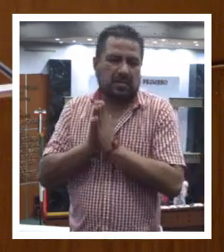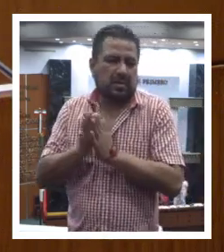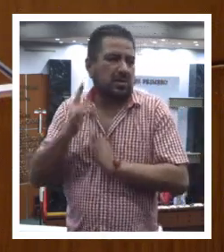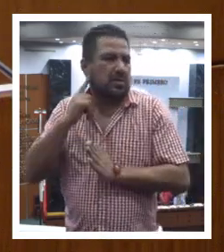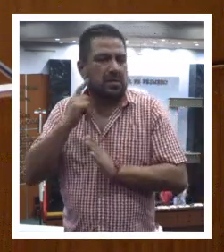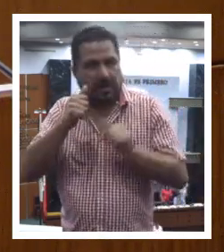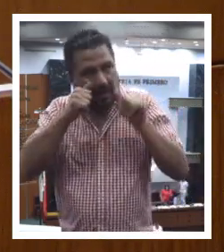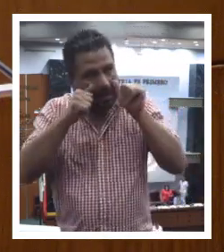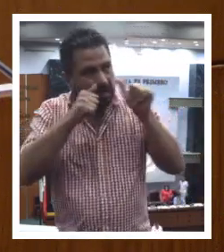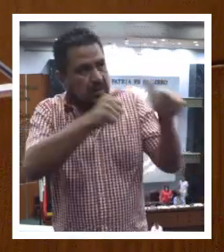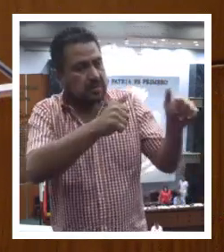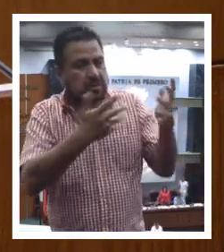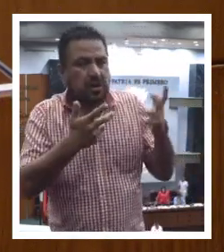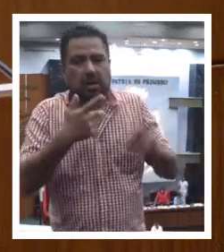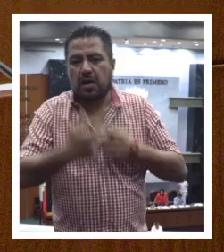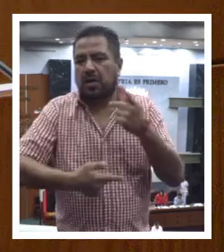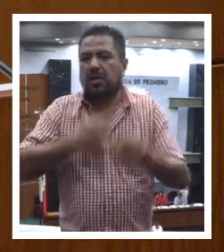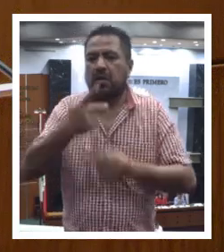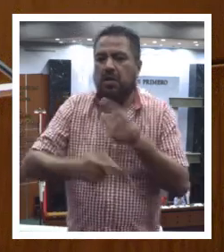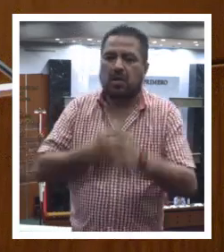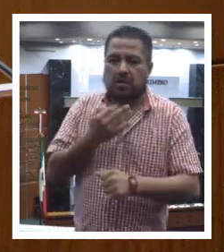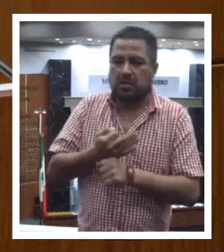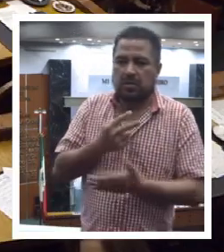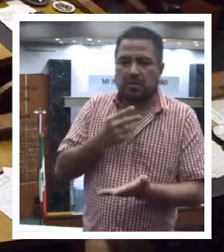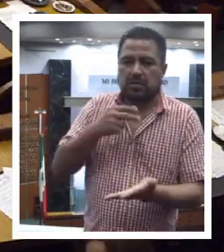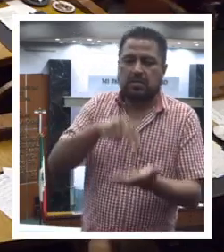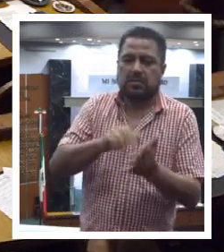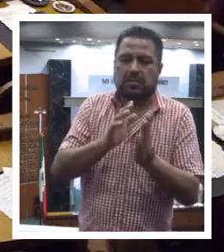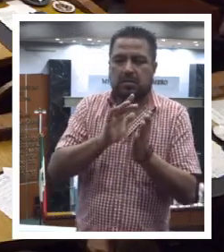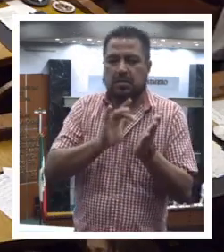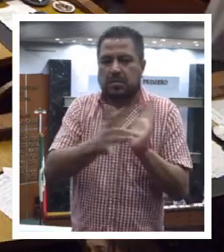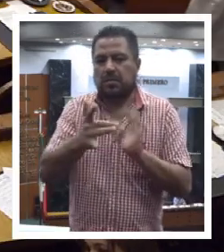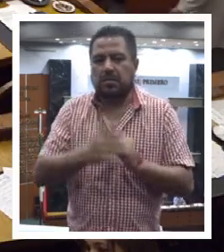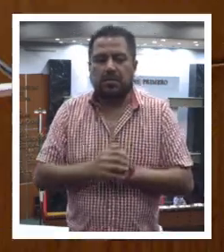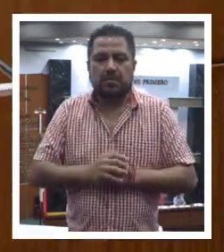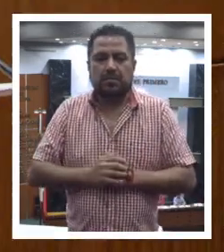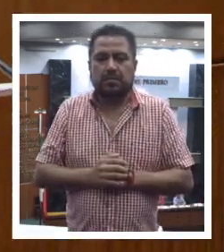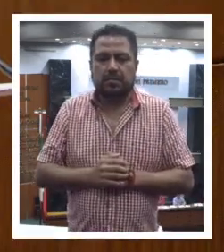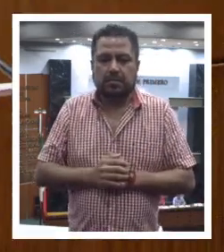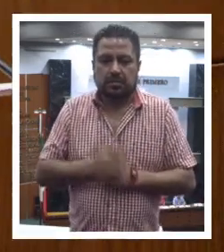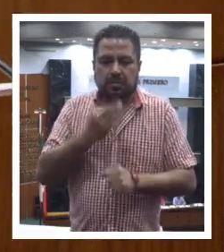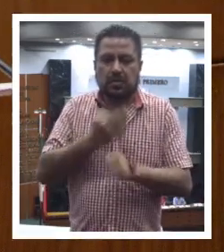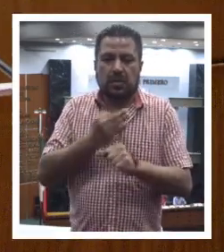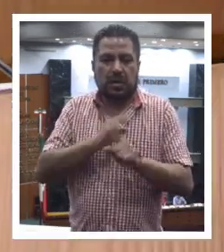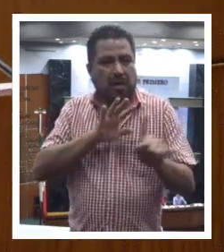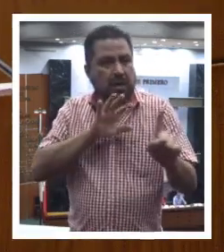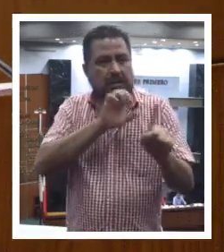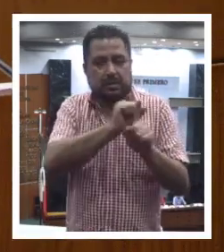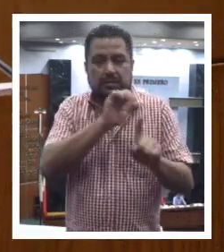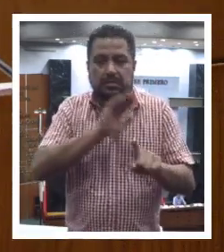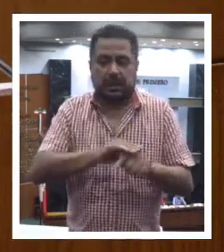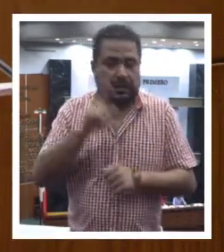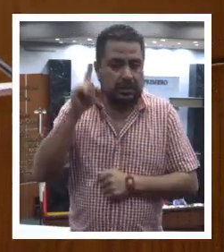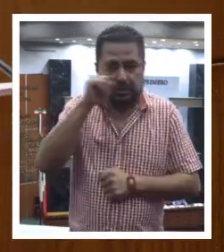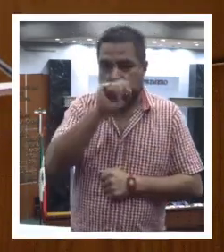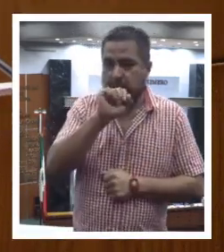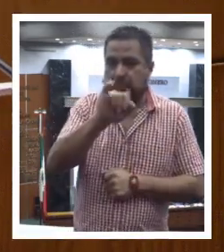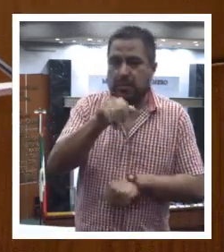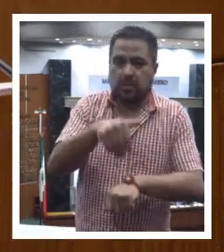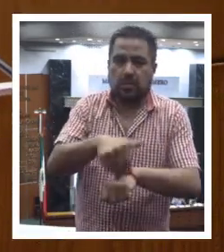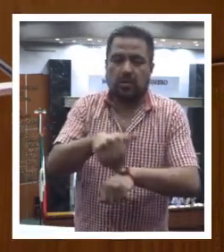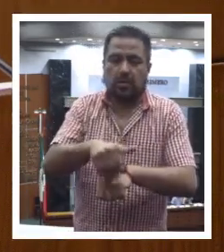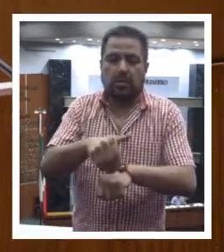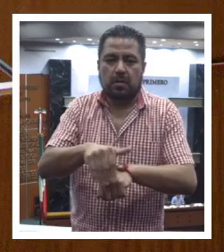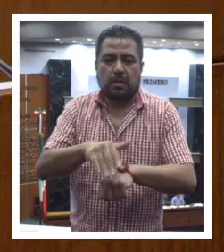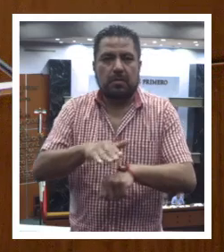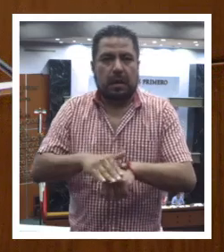la compañera que está haciendo uso de la voz. Gracias. El reto es enorme. Las cifras no